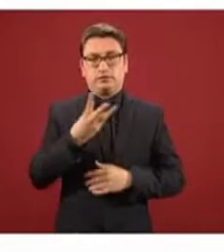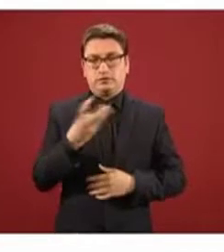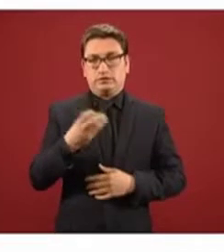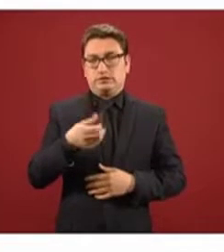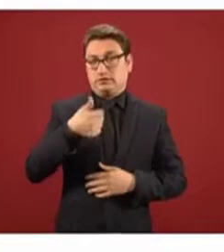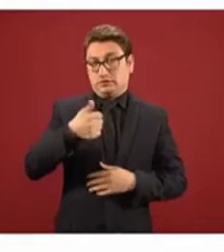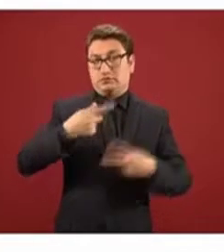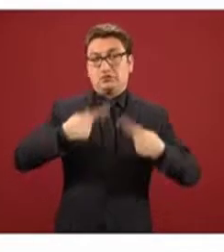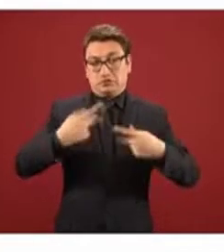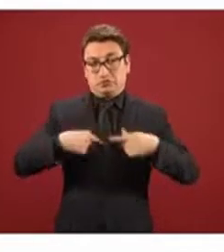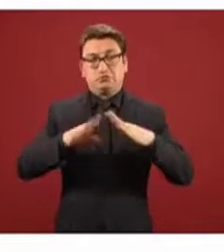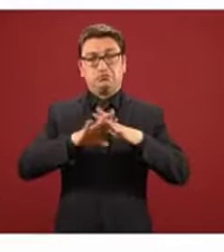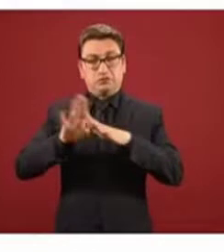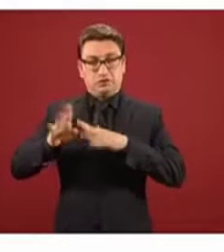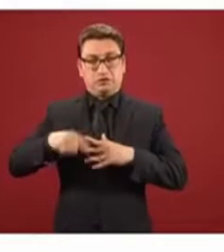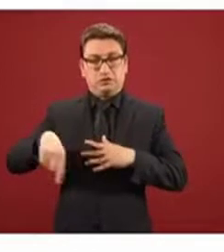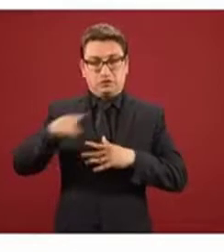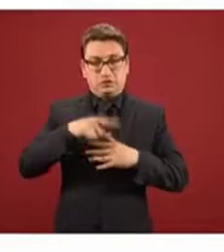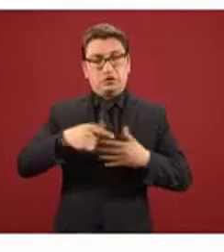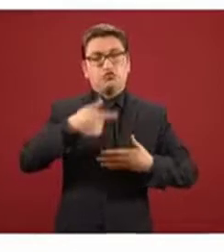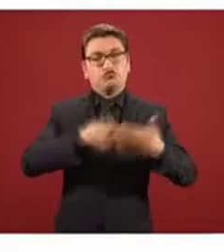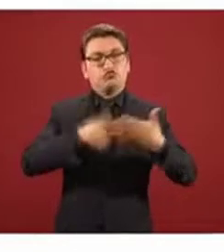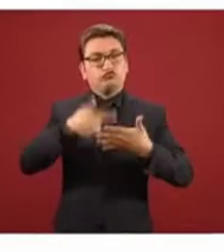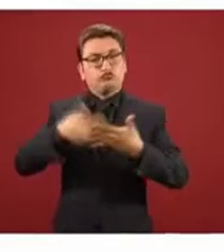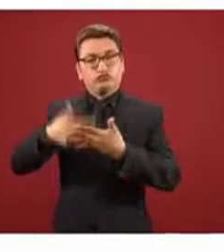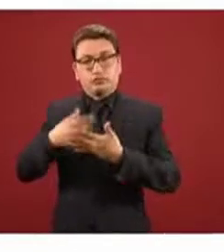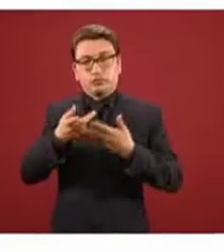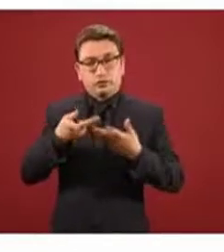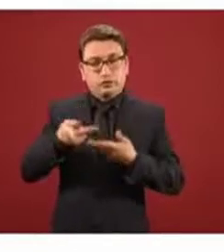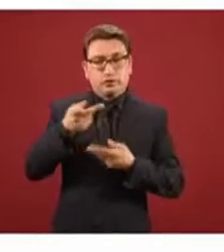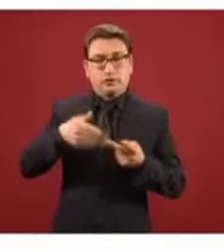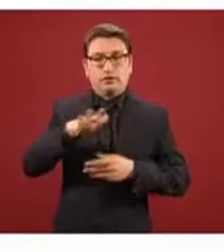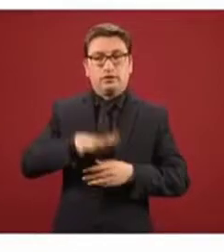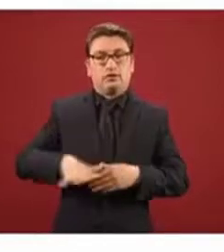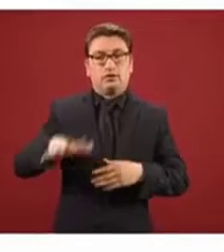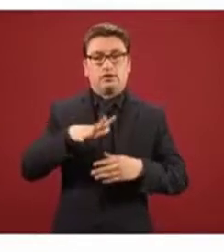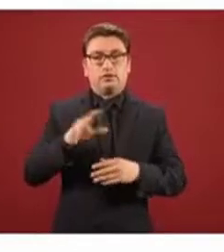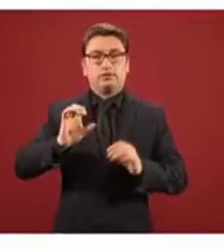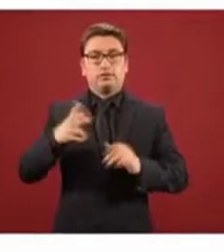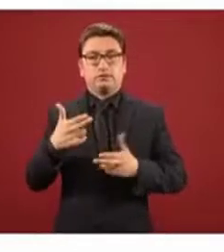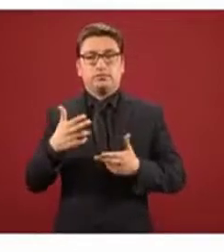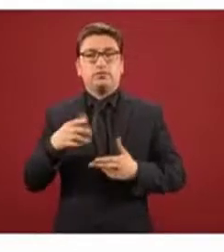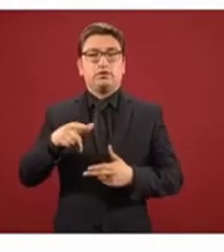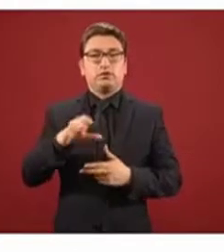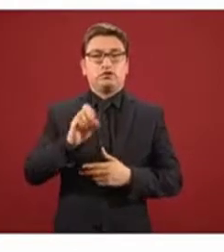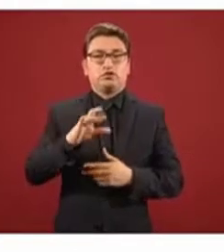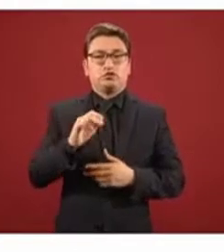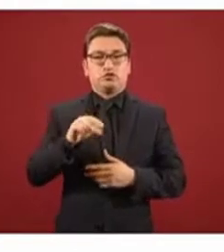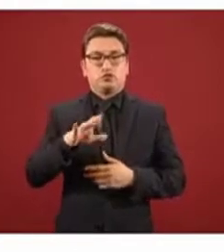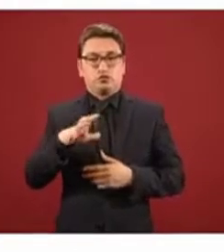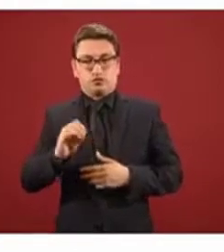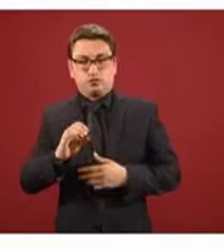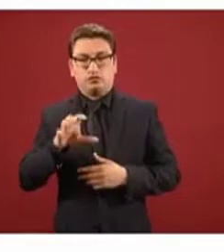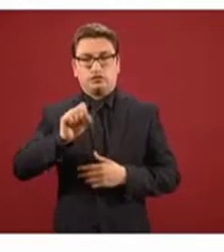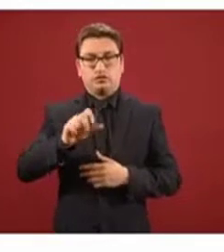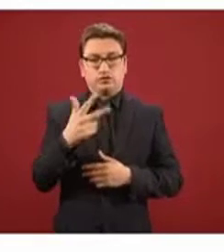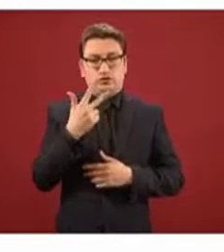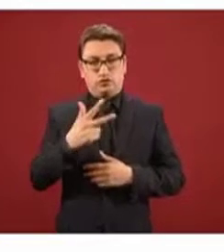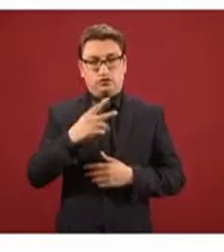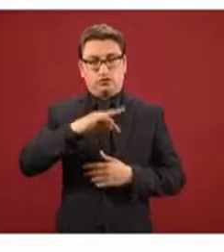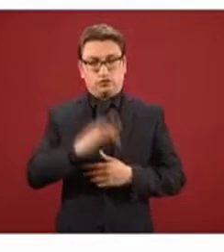13.306 personas migrantes censados en la región de Soconusco, Chiapas, de los cuales 68% son hombres